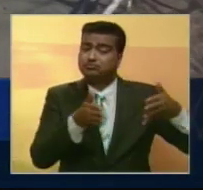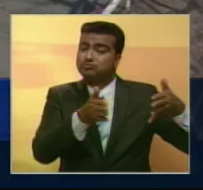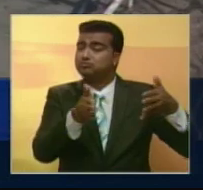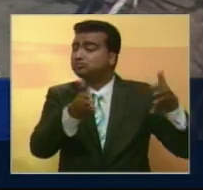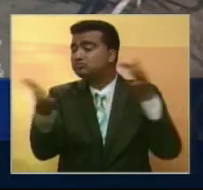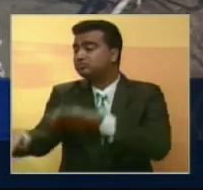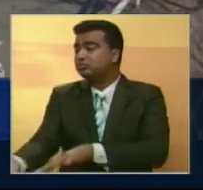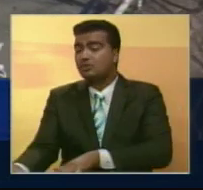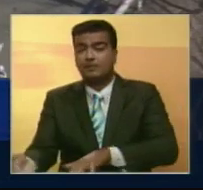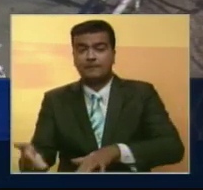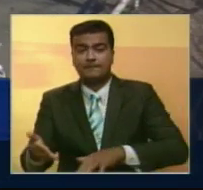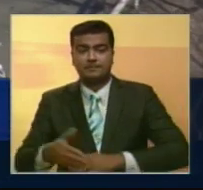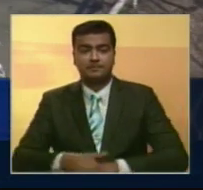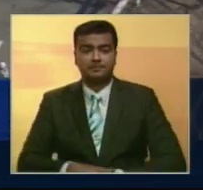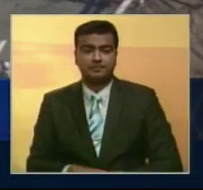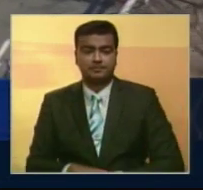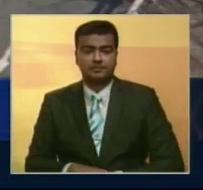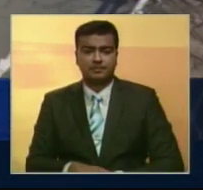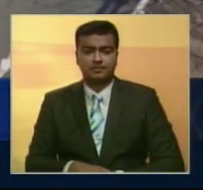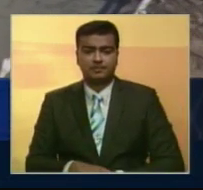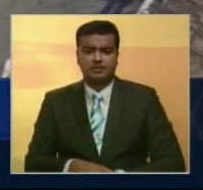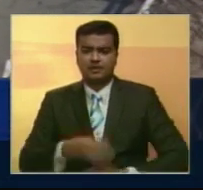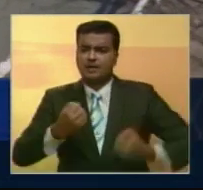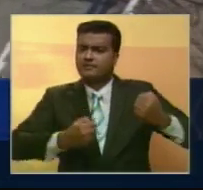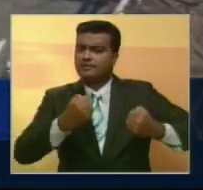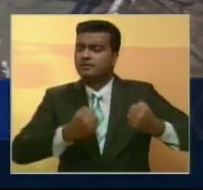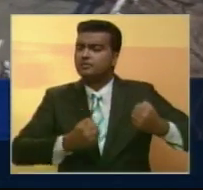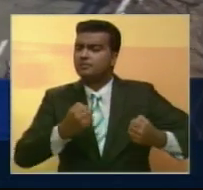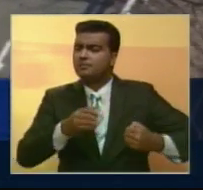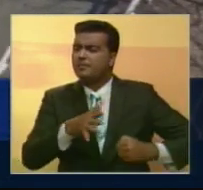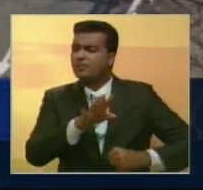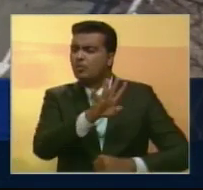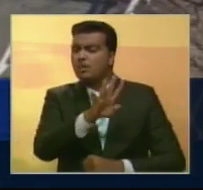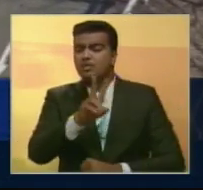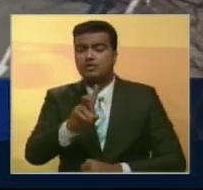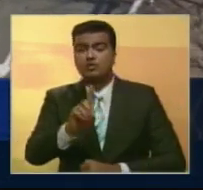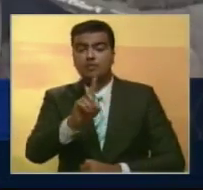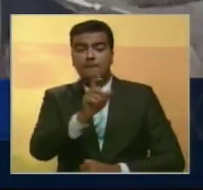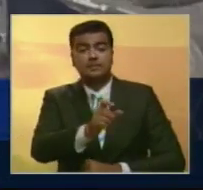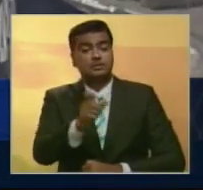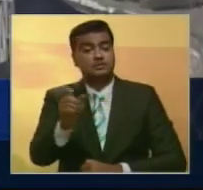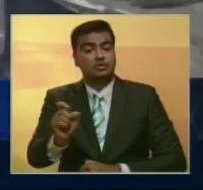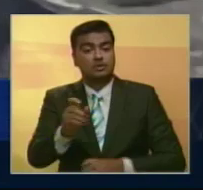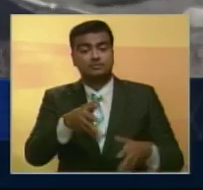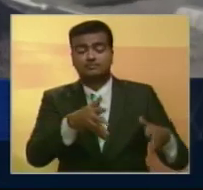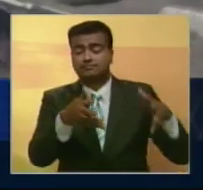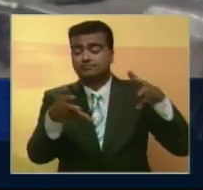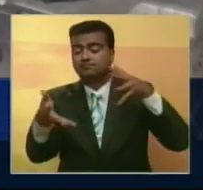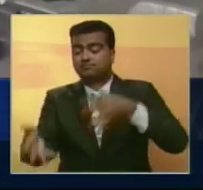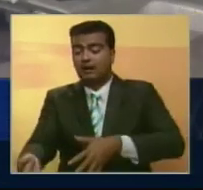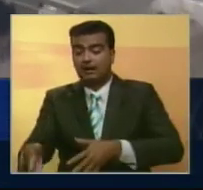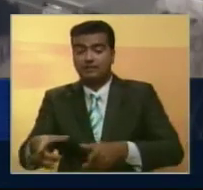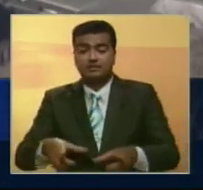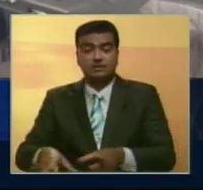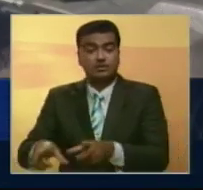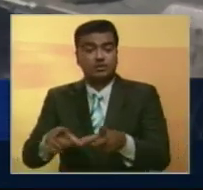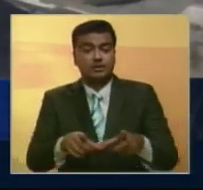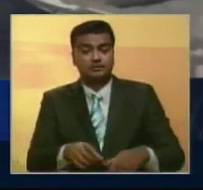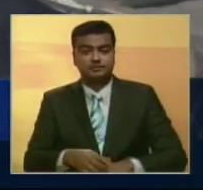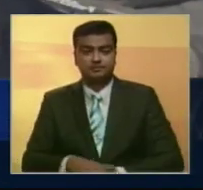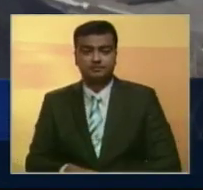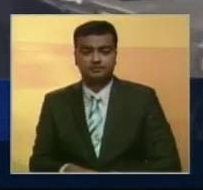de la provincia de Nagano. El vehículo en el que iban cerca de 41 personas cayó unos metros más abajo del acceso.